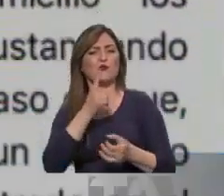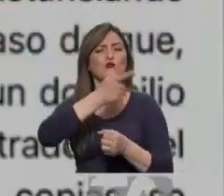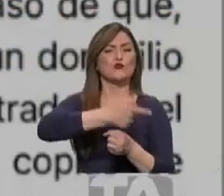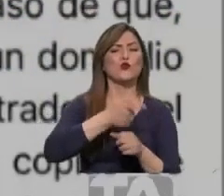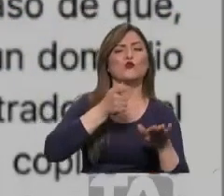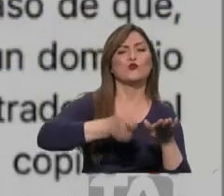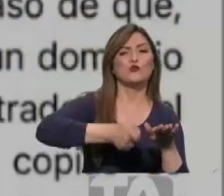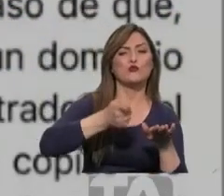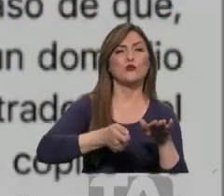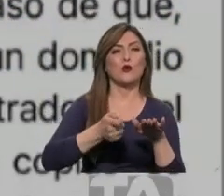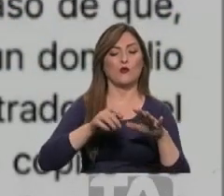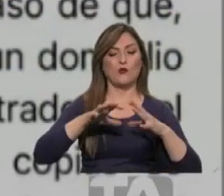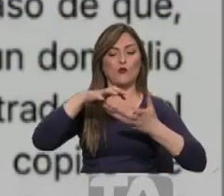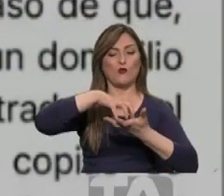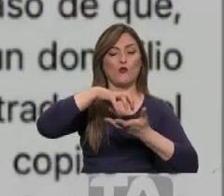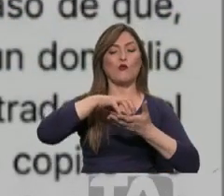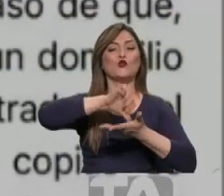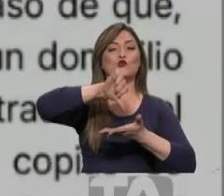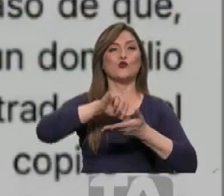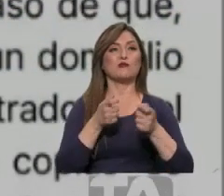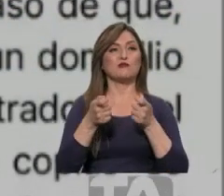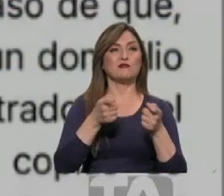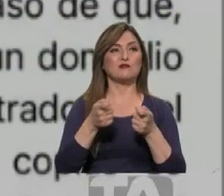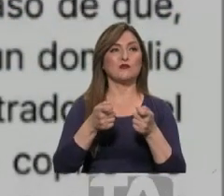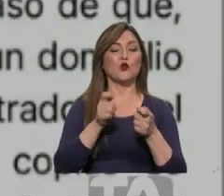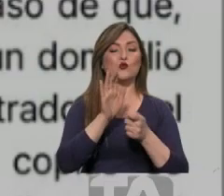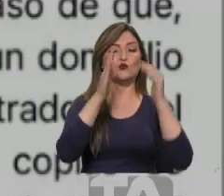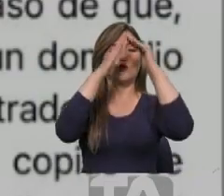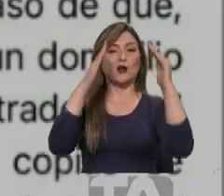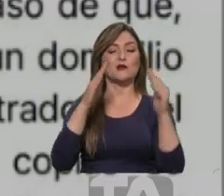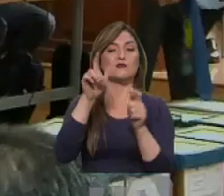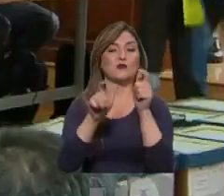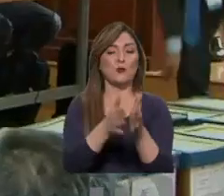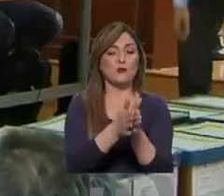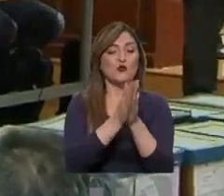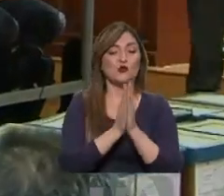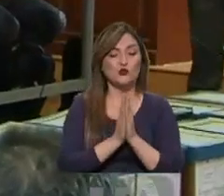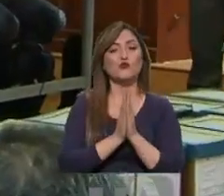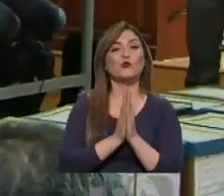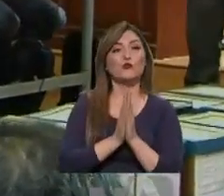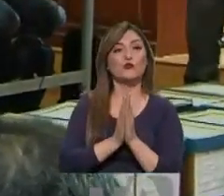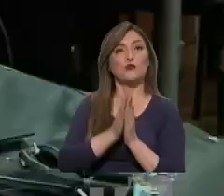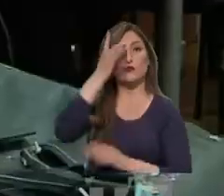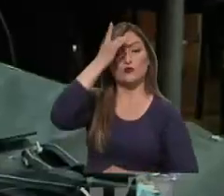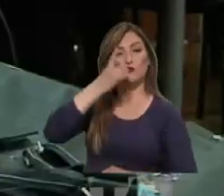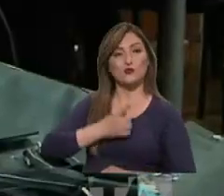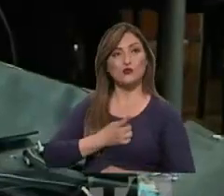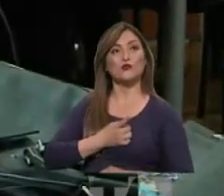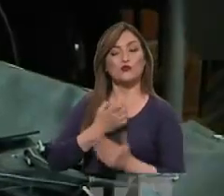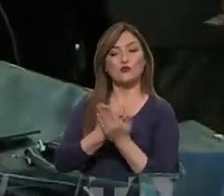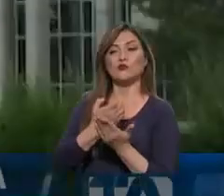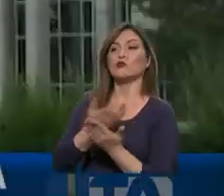que sean jueces con jurisdicción en cada una de las ciudades donde constan los domicilios de los sentenciados, quienes ejecuten, por ejemplo, las